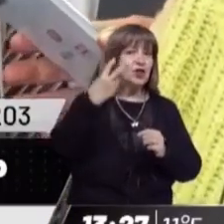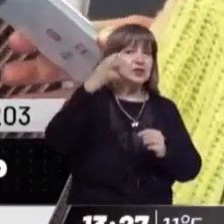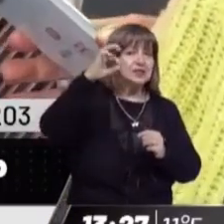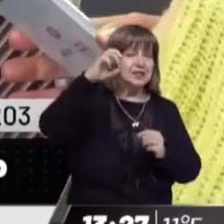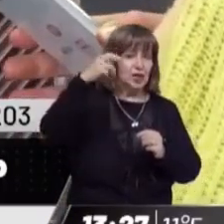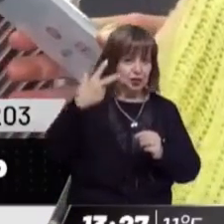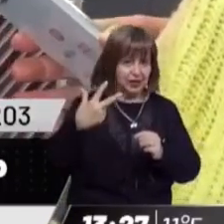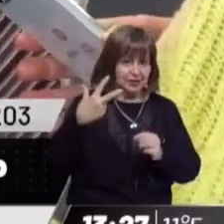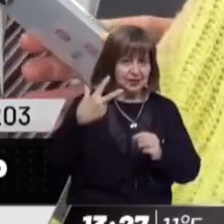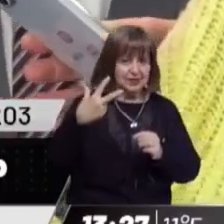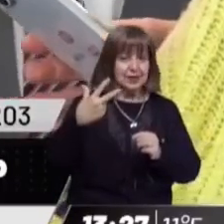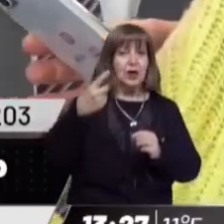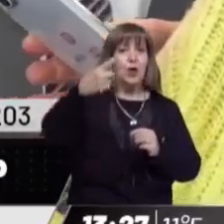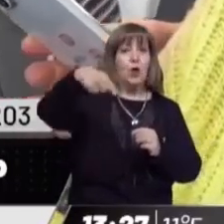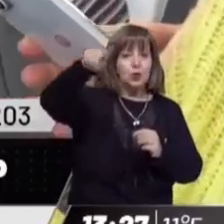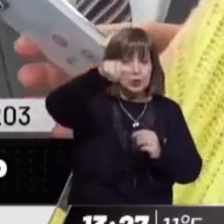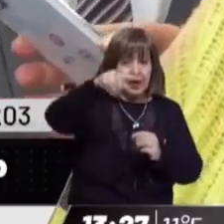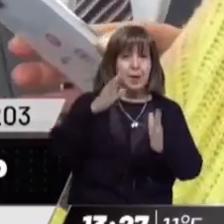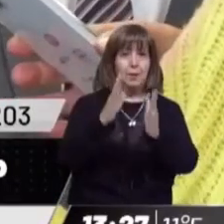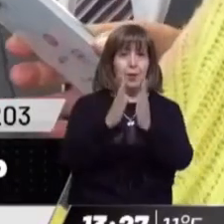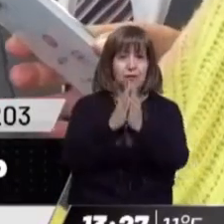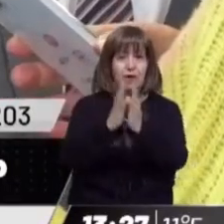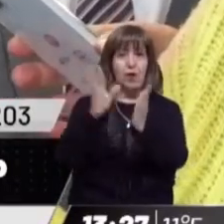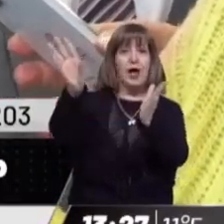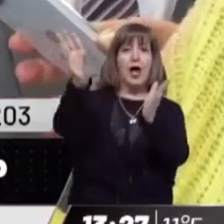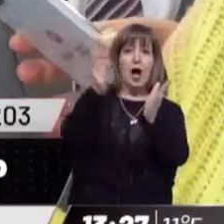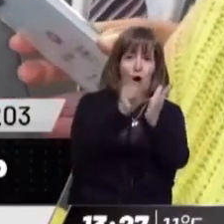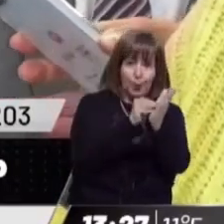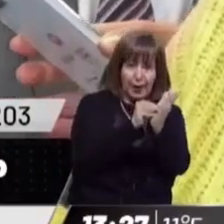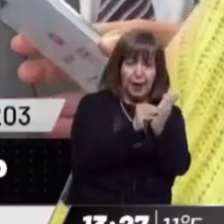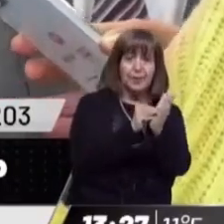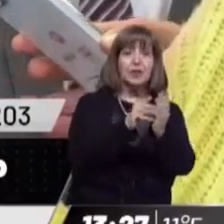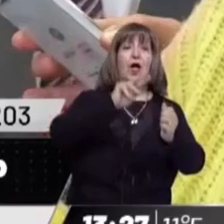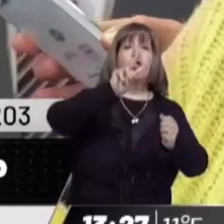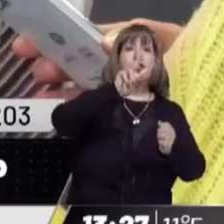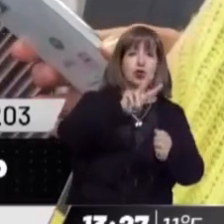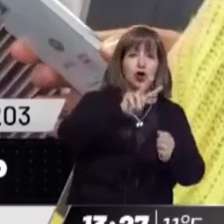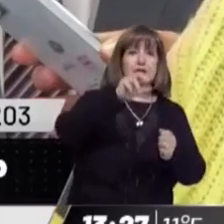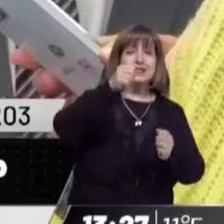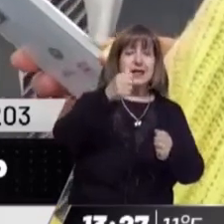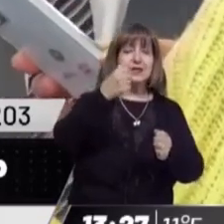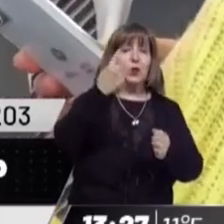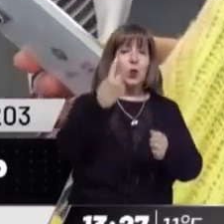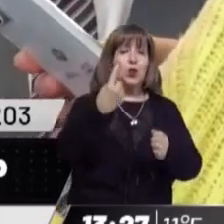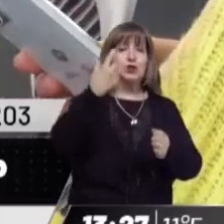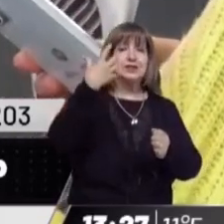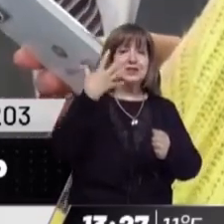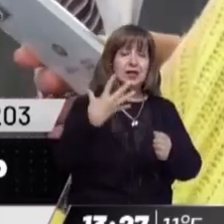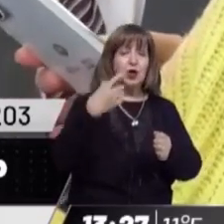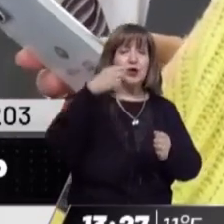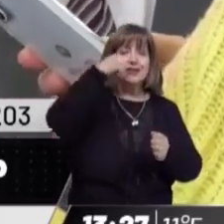2615-790203. Le recomendamos a la ciudadanía, por supuesto, que agenden este número, lo repito nuevamente, es